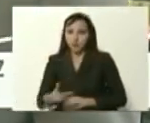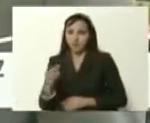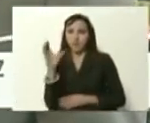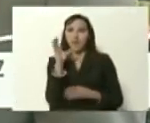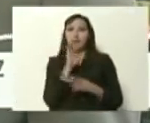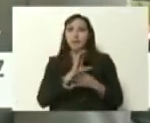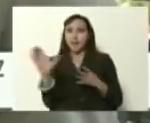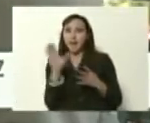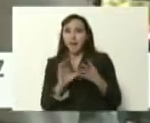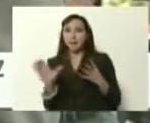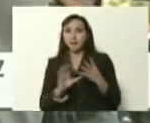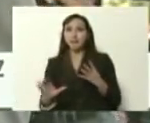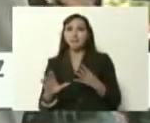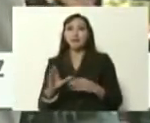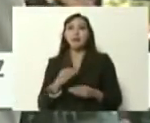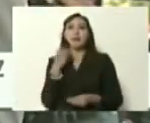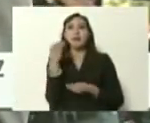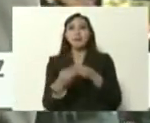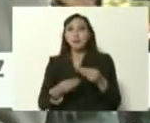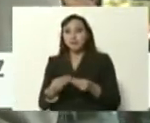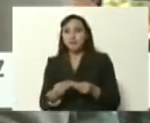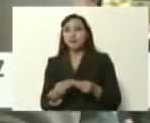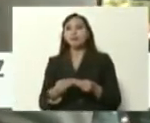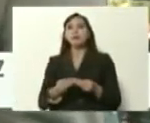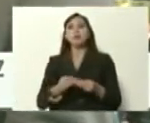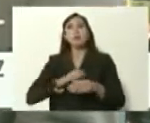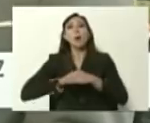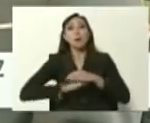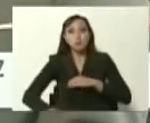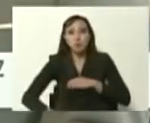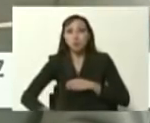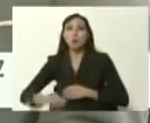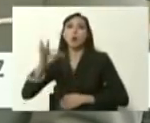caracterizado por la procreación, entendiendo que